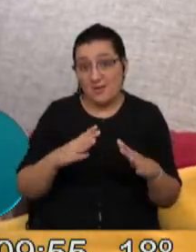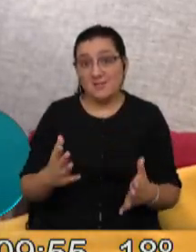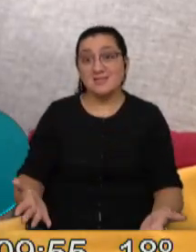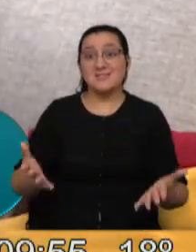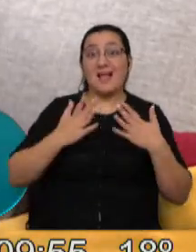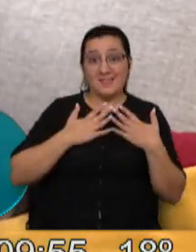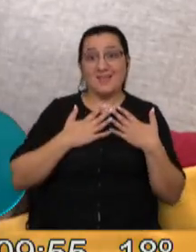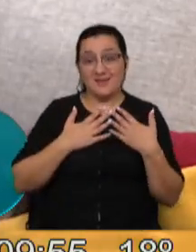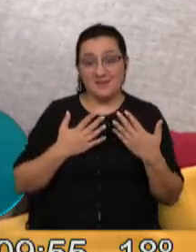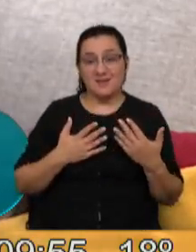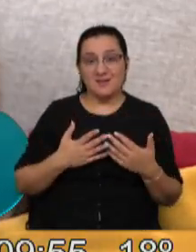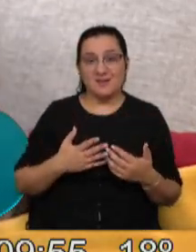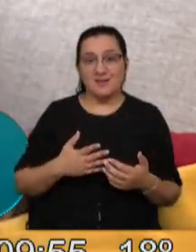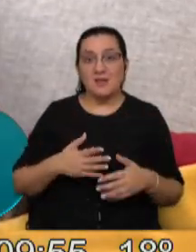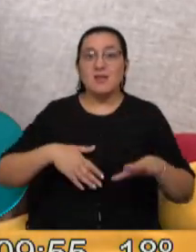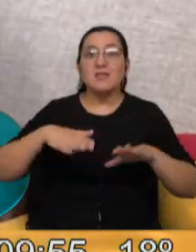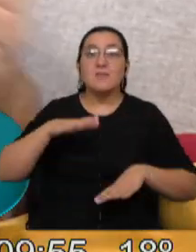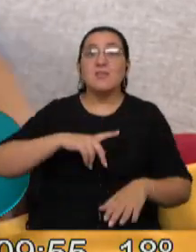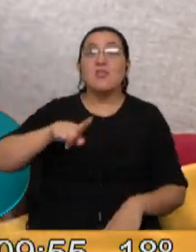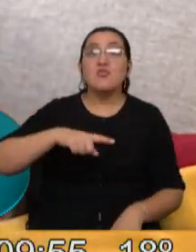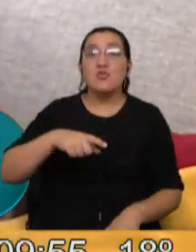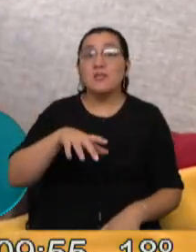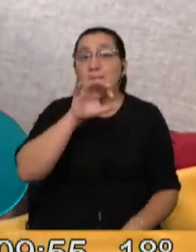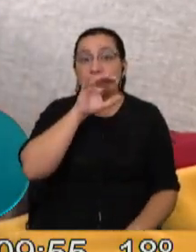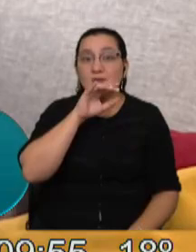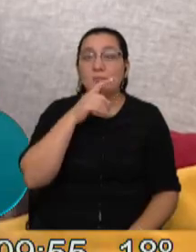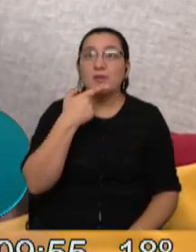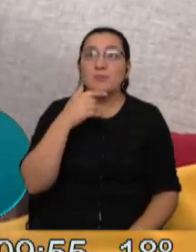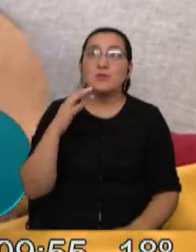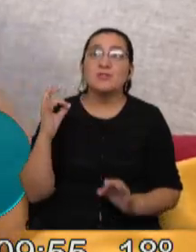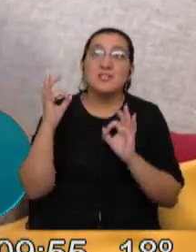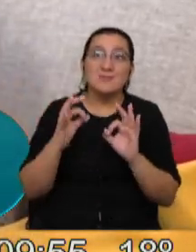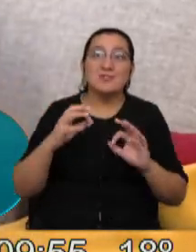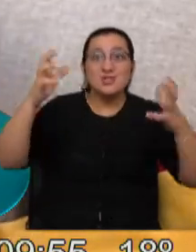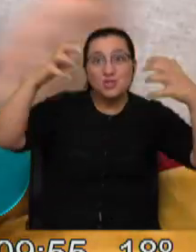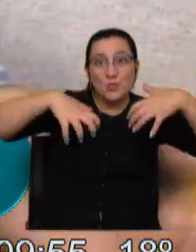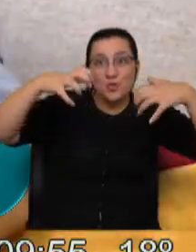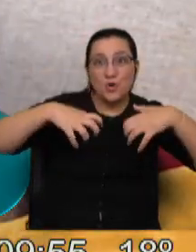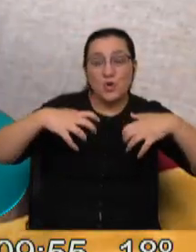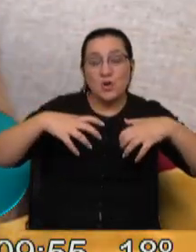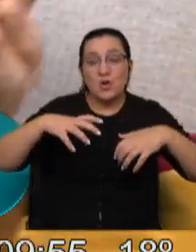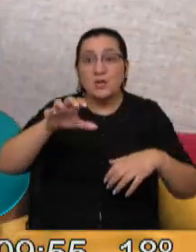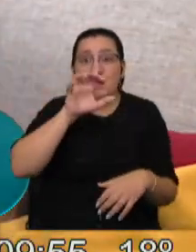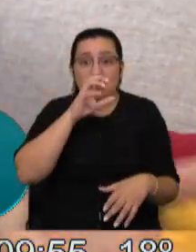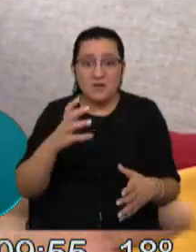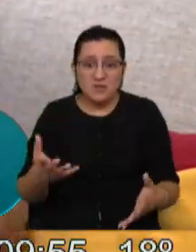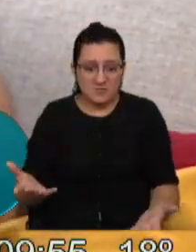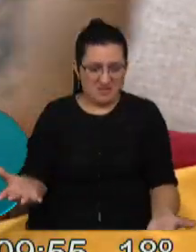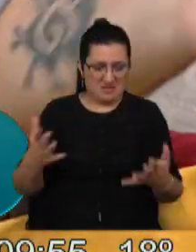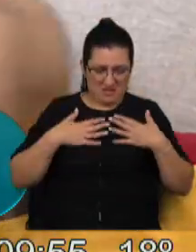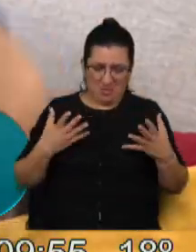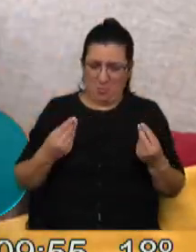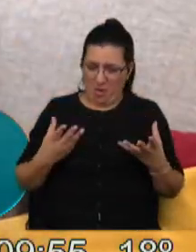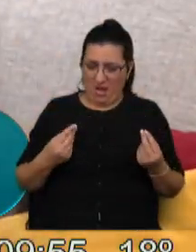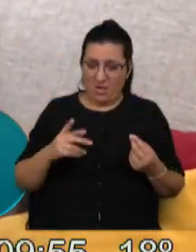importa. También pasa de que nosotros, depende de dónde esté el perro, llegamos y llovió y el perro viene y te salta y... Ah. Entrás a las puteadas, al